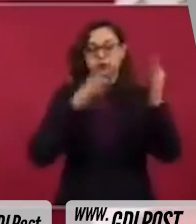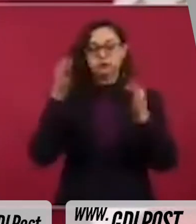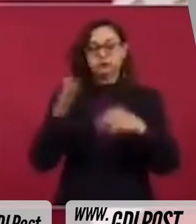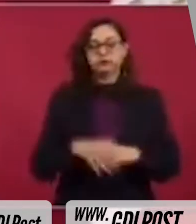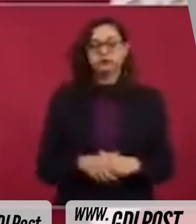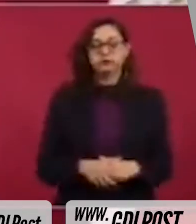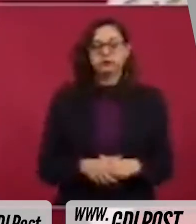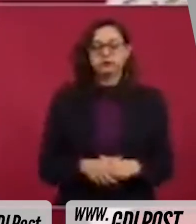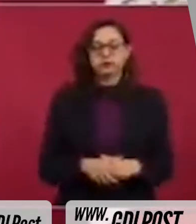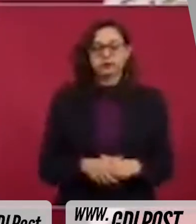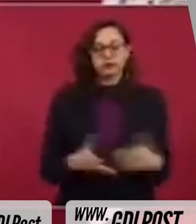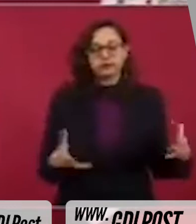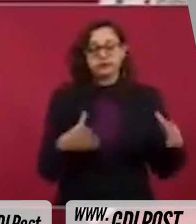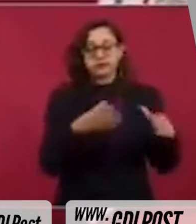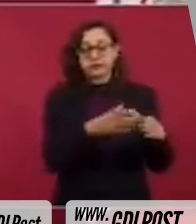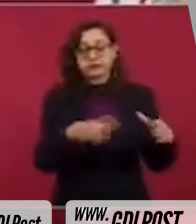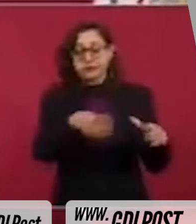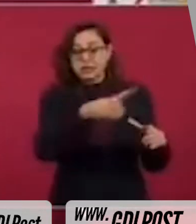Porque a ellos no les importa